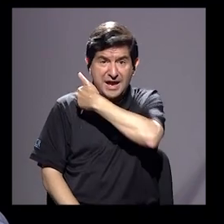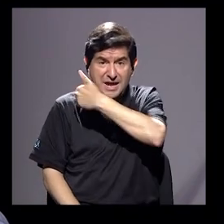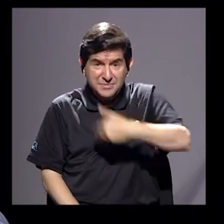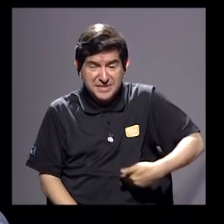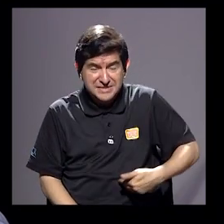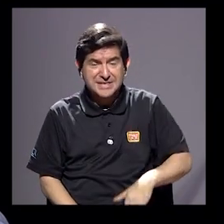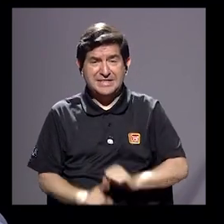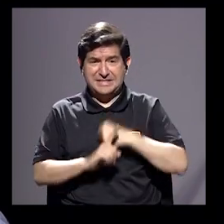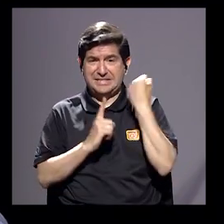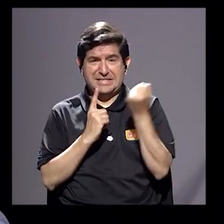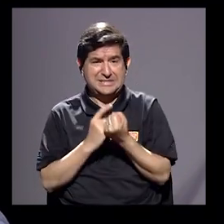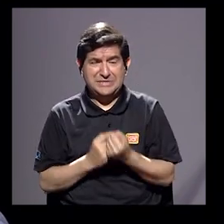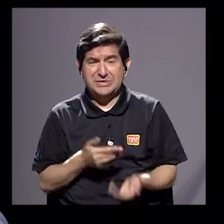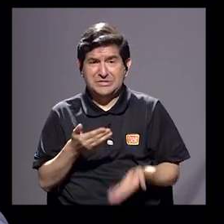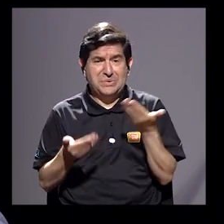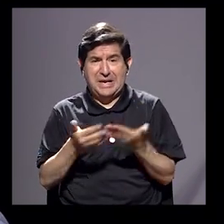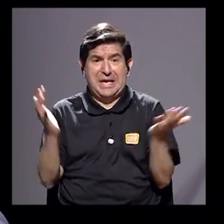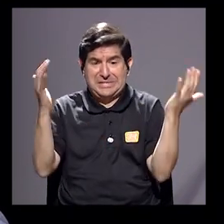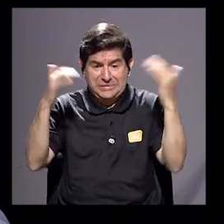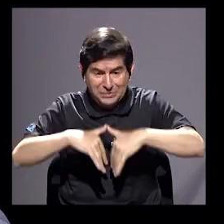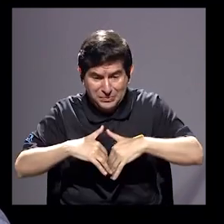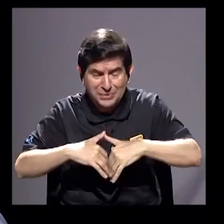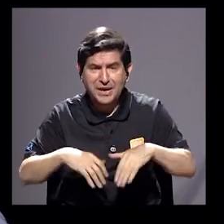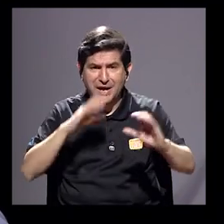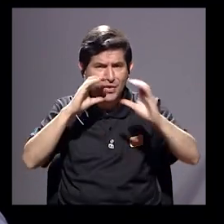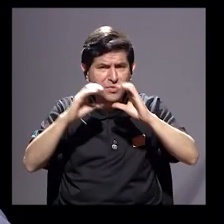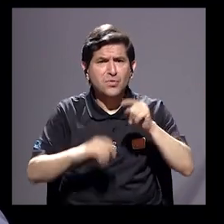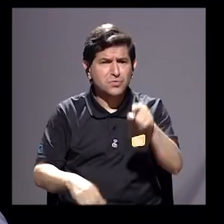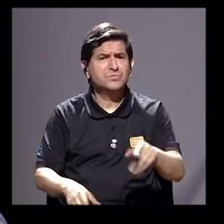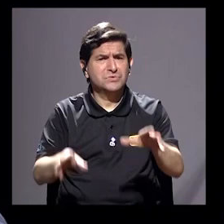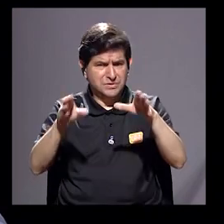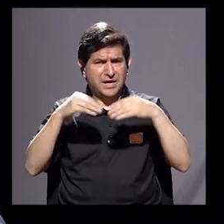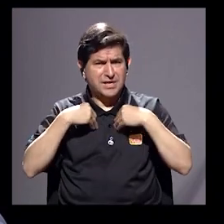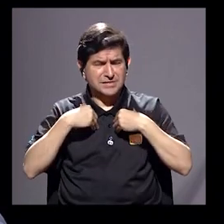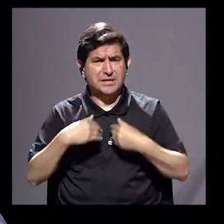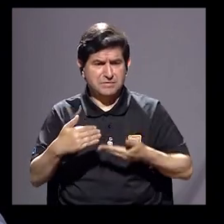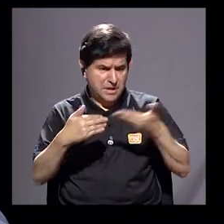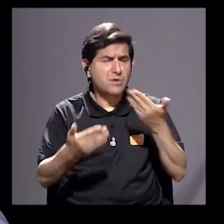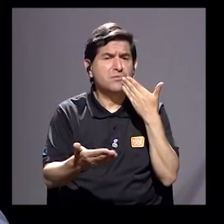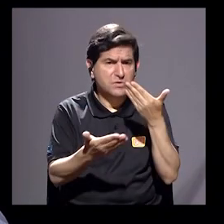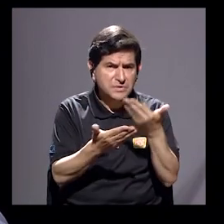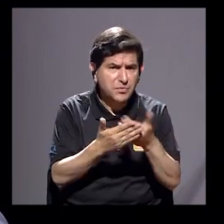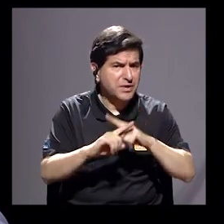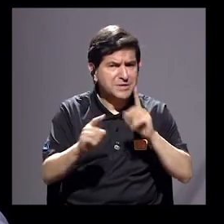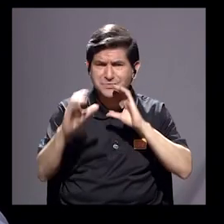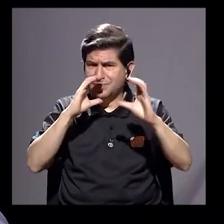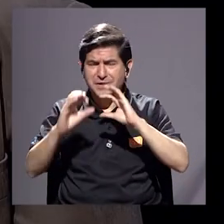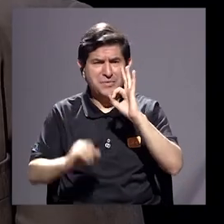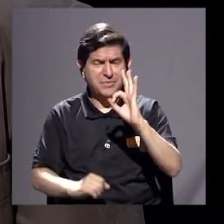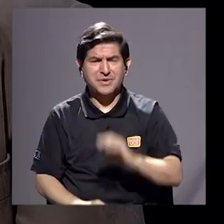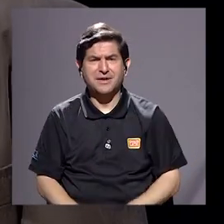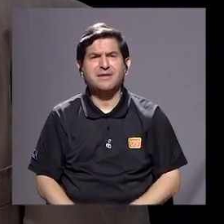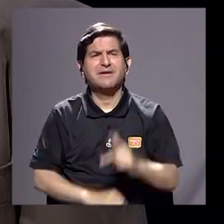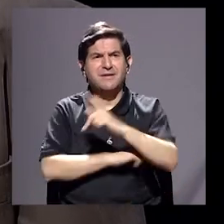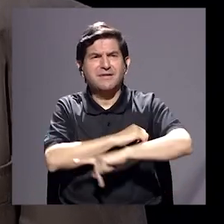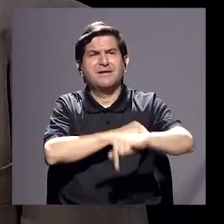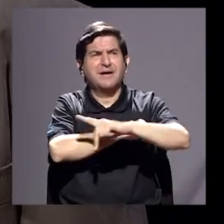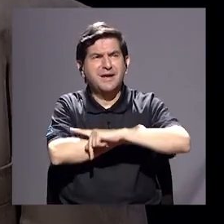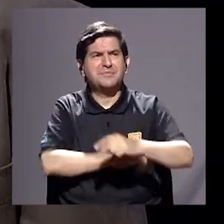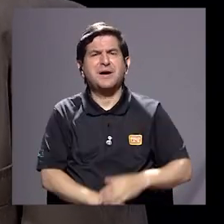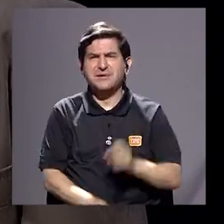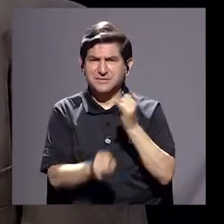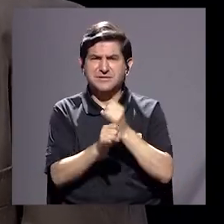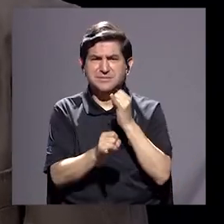materia de comunicación porque usted parece que de algún modo reconoce que hay una bonanza de cosas que no se están comunicando en parís y yo creo que este país tiene una gran